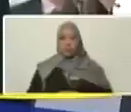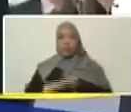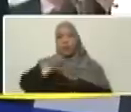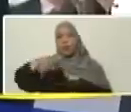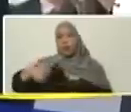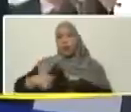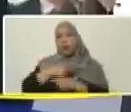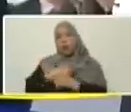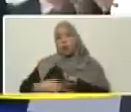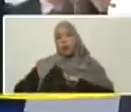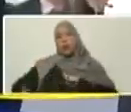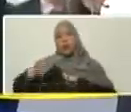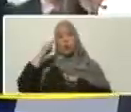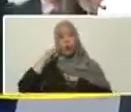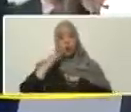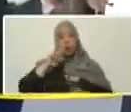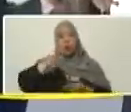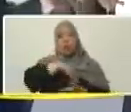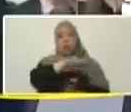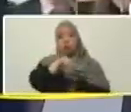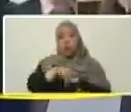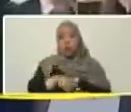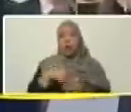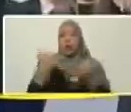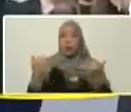que han ascendido